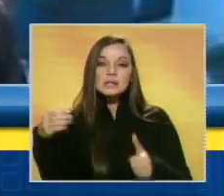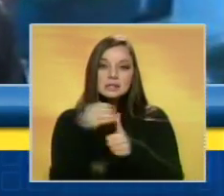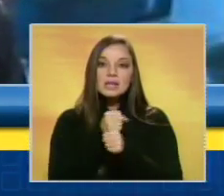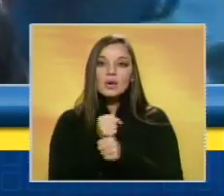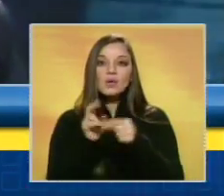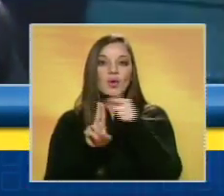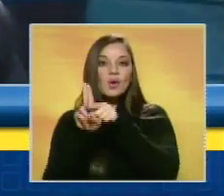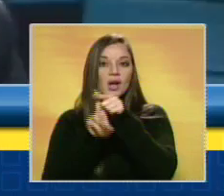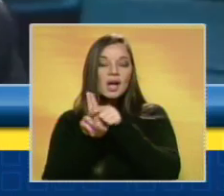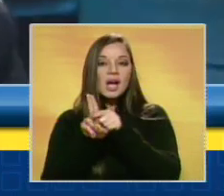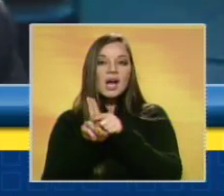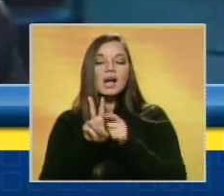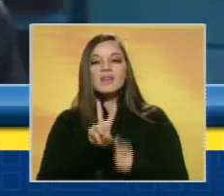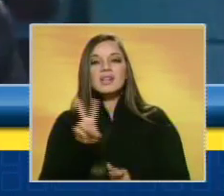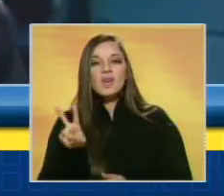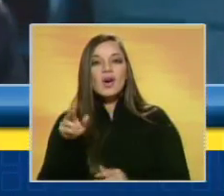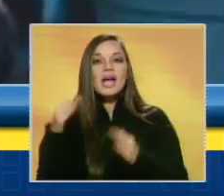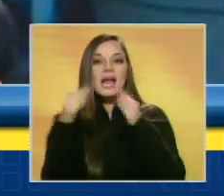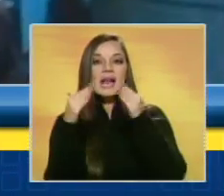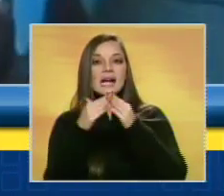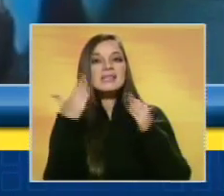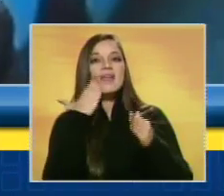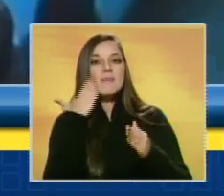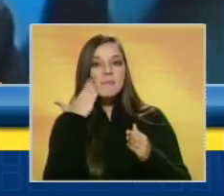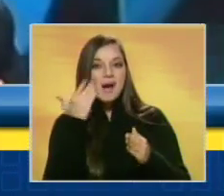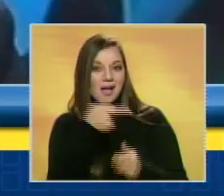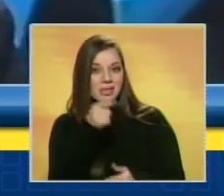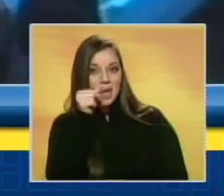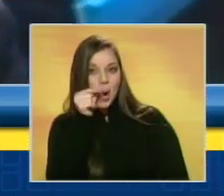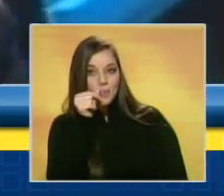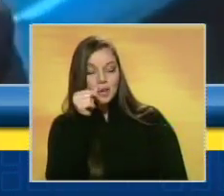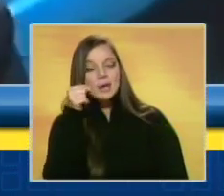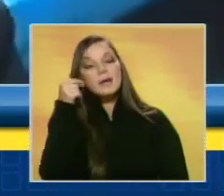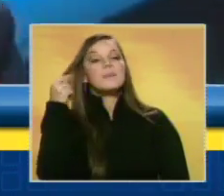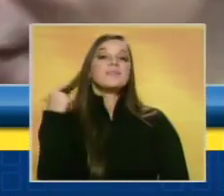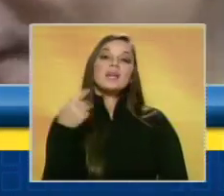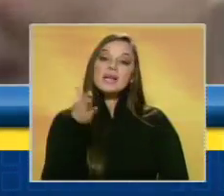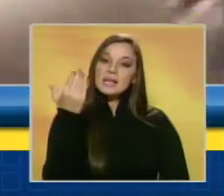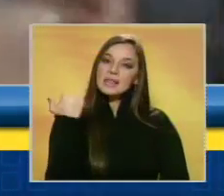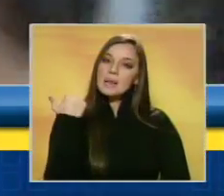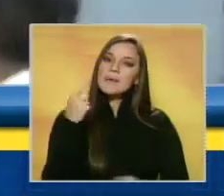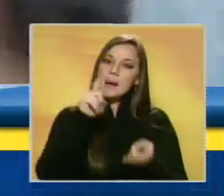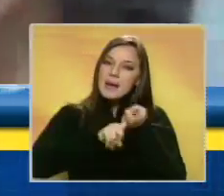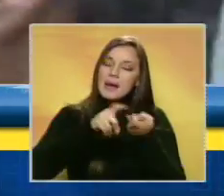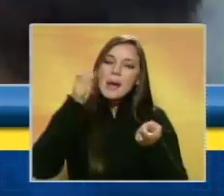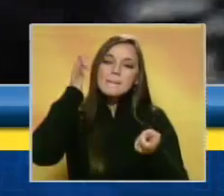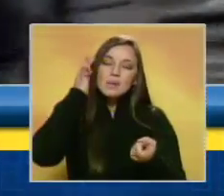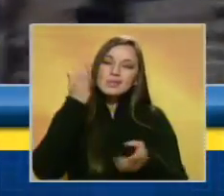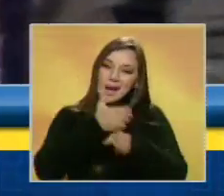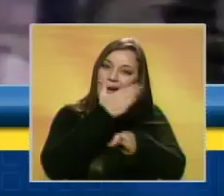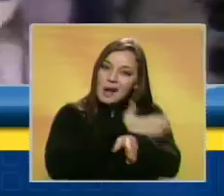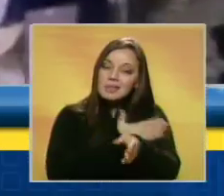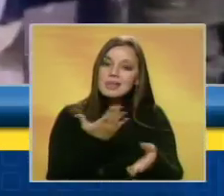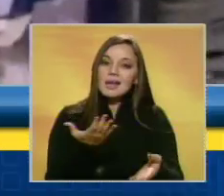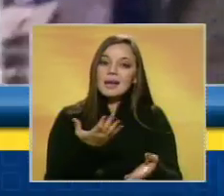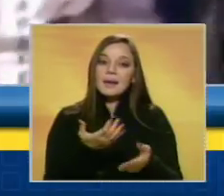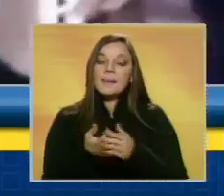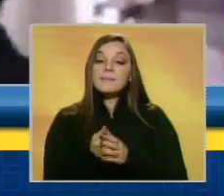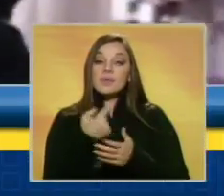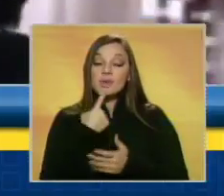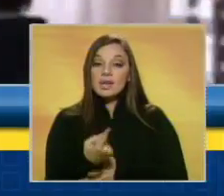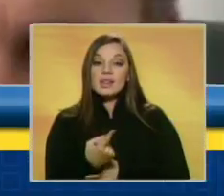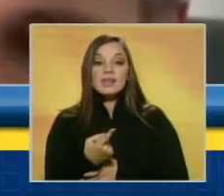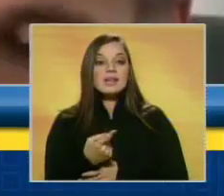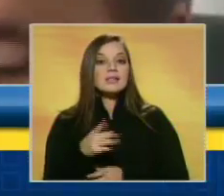sin balas en la casa de la madre de Nisman, mientras que la ex esposa del fiscal, Sandra Arroyo Salgado, aseguró que la pista